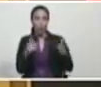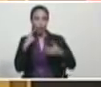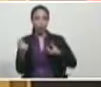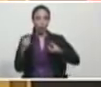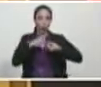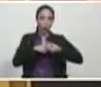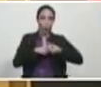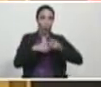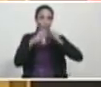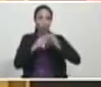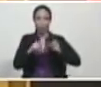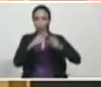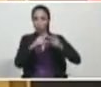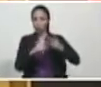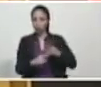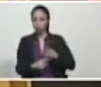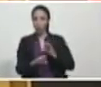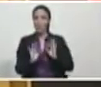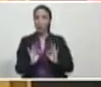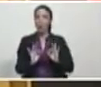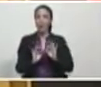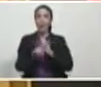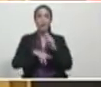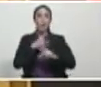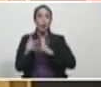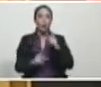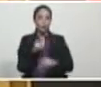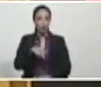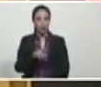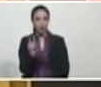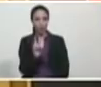incorporar el material mínimo originario de la